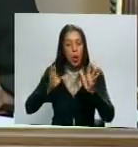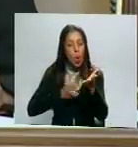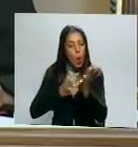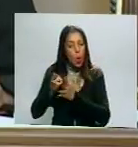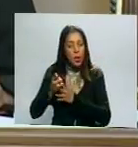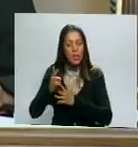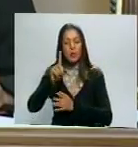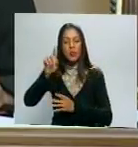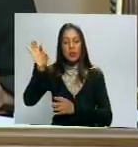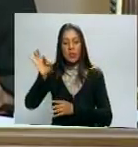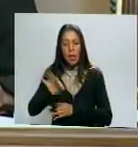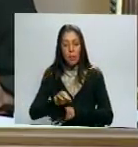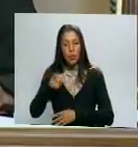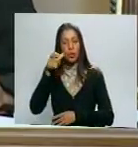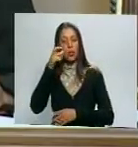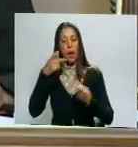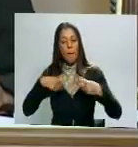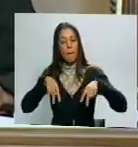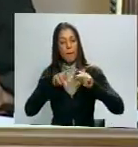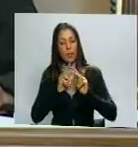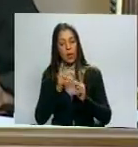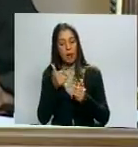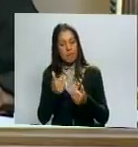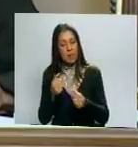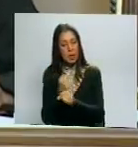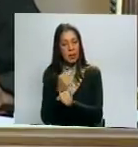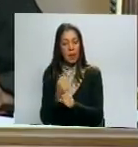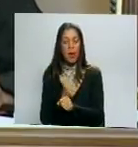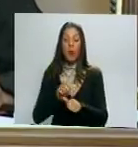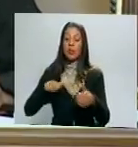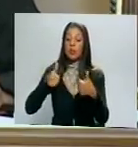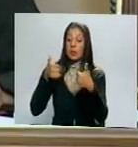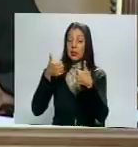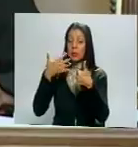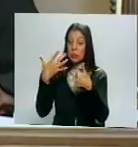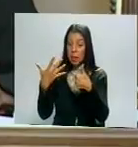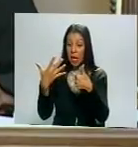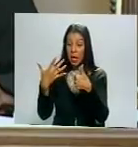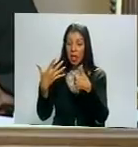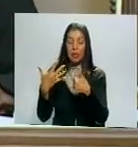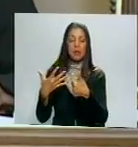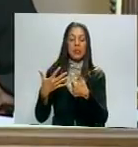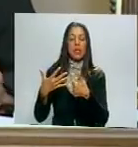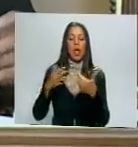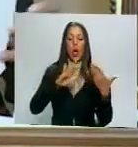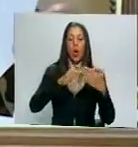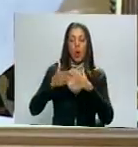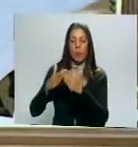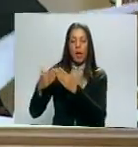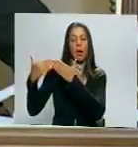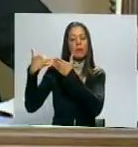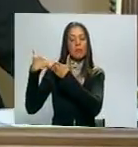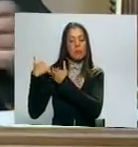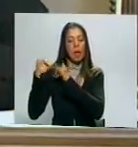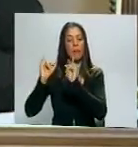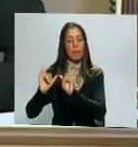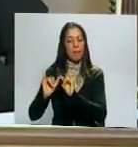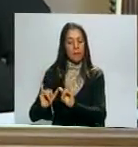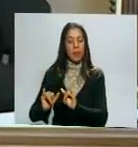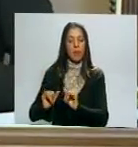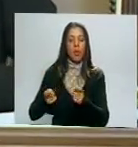eficaz, eficiente y efectivo. 6. Profundizar la corresponsabilidad en la autogestión del